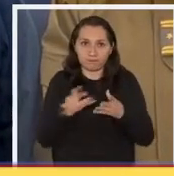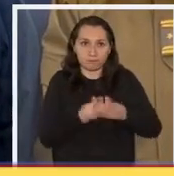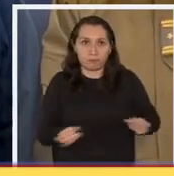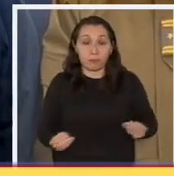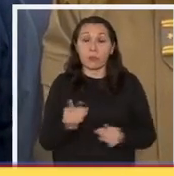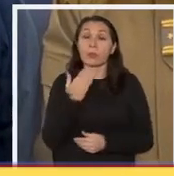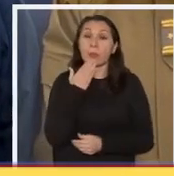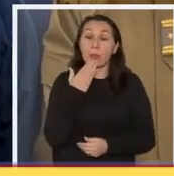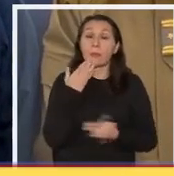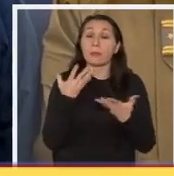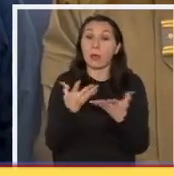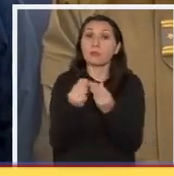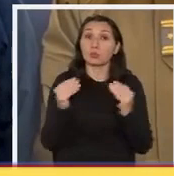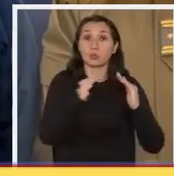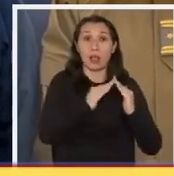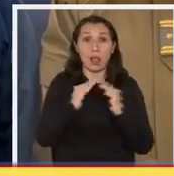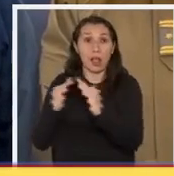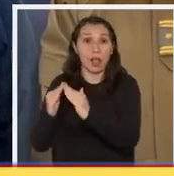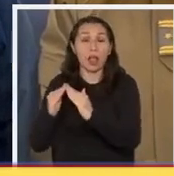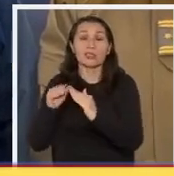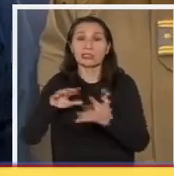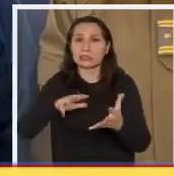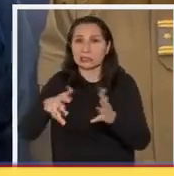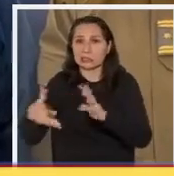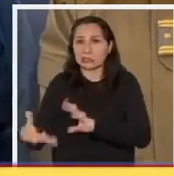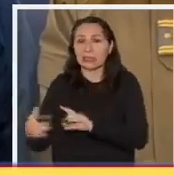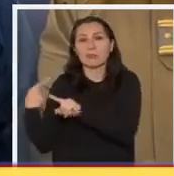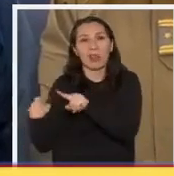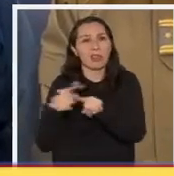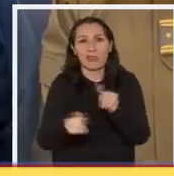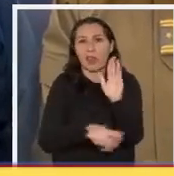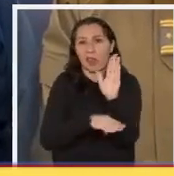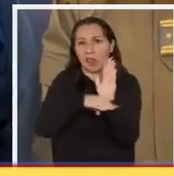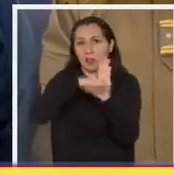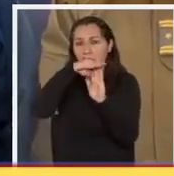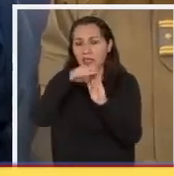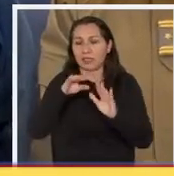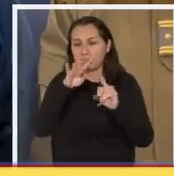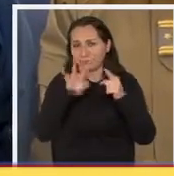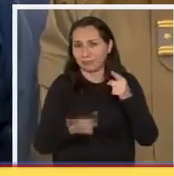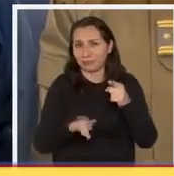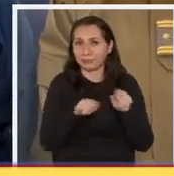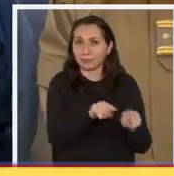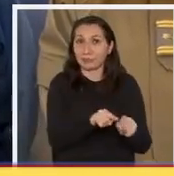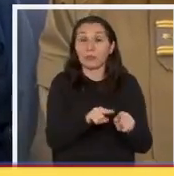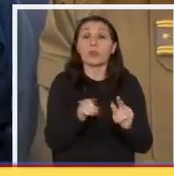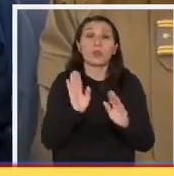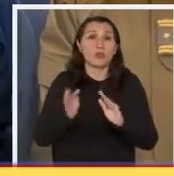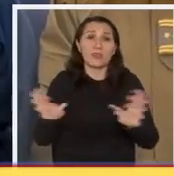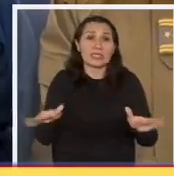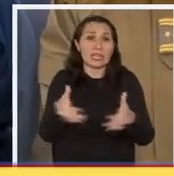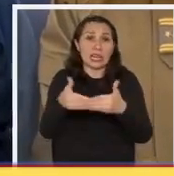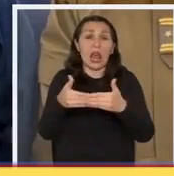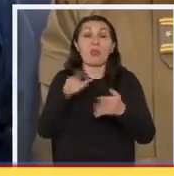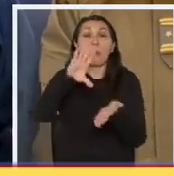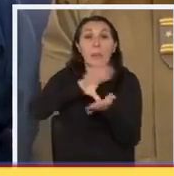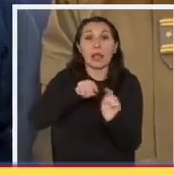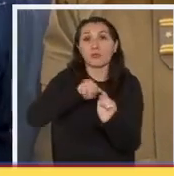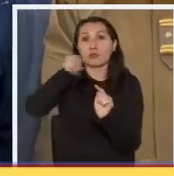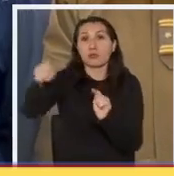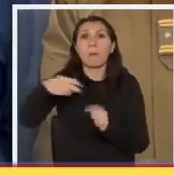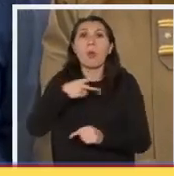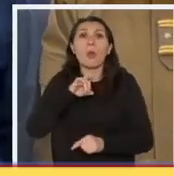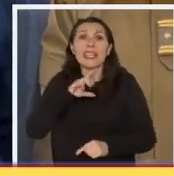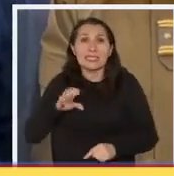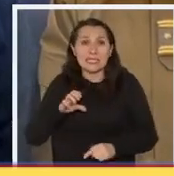también varias viviendas con daños de diferentes características. Además siguen cerrados los pasos fronterizos de Pehuenche y